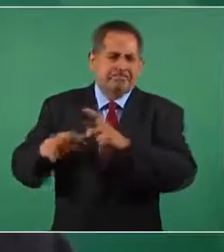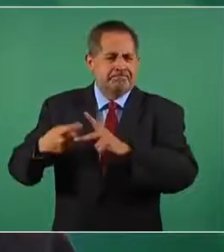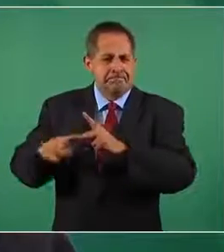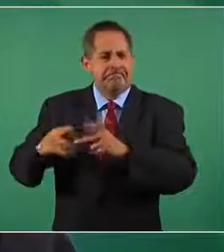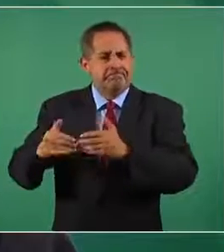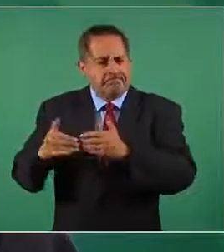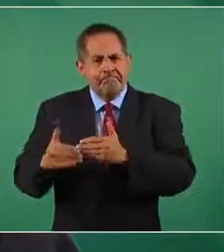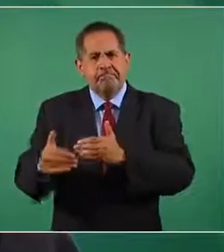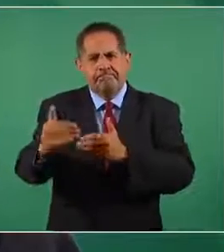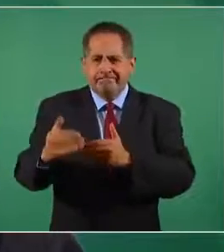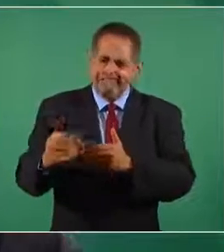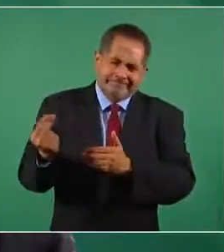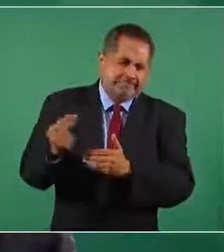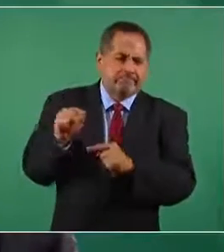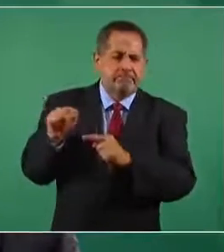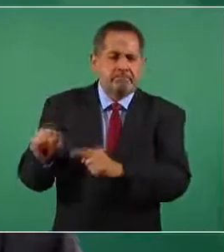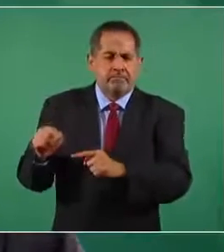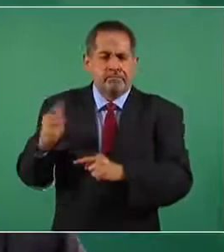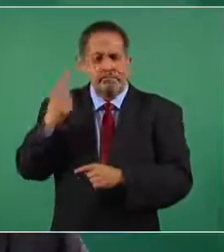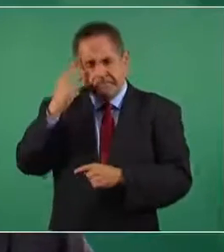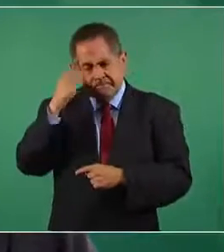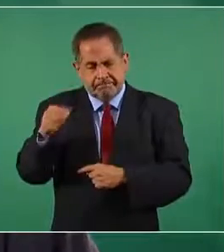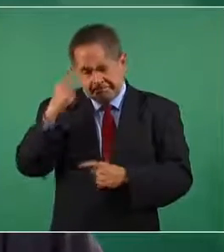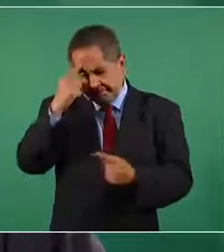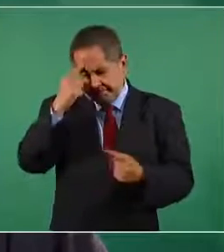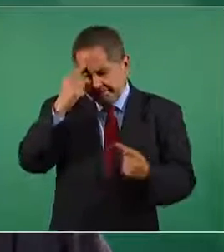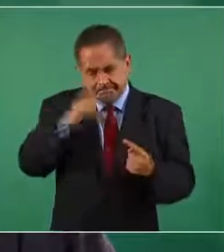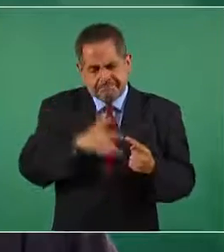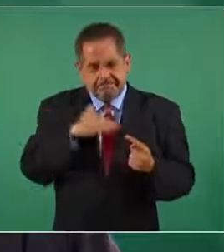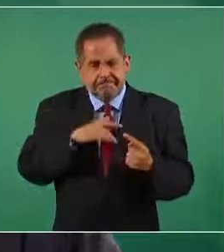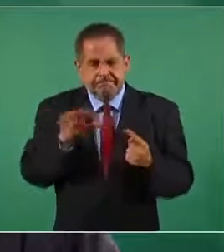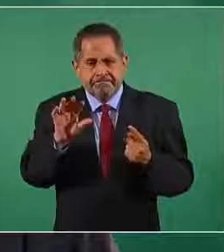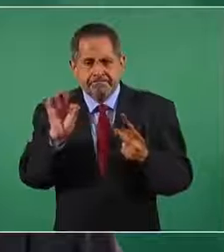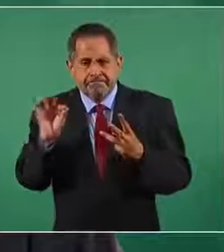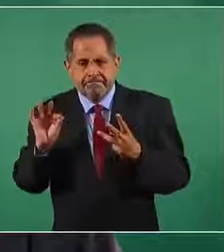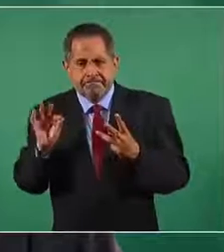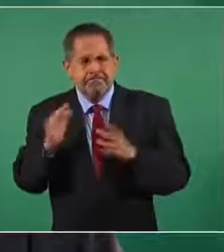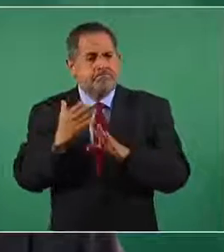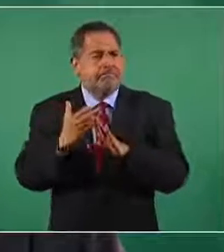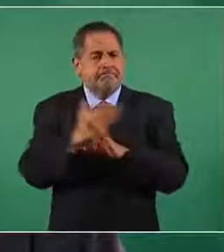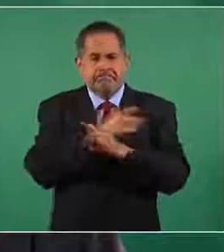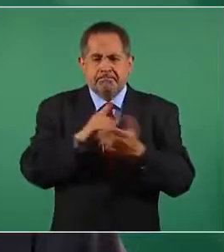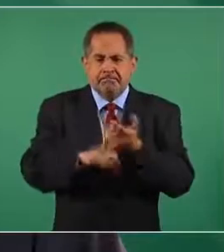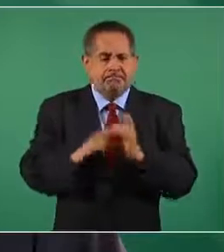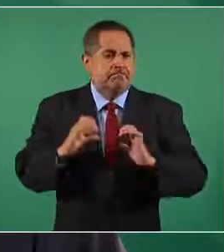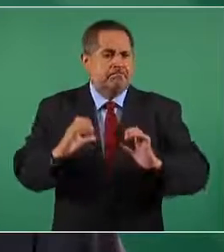que se opte por prevenir